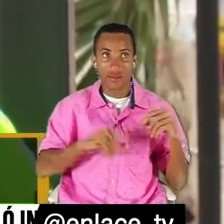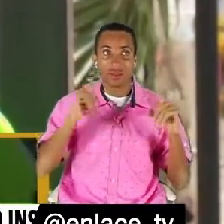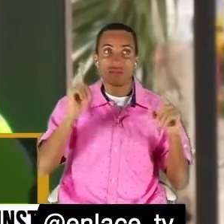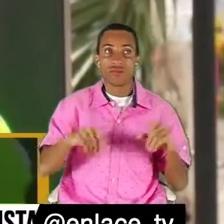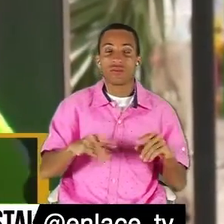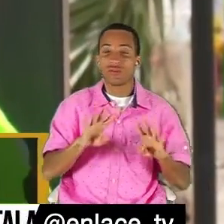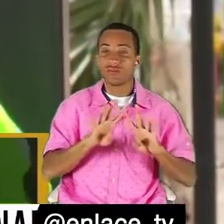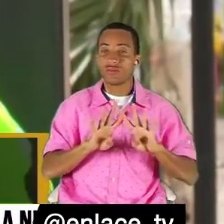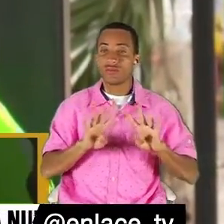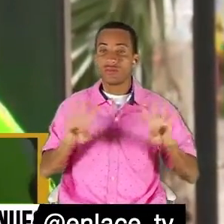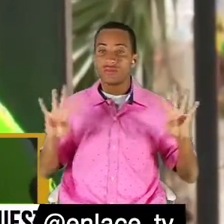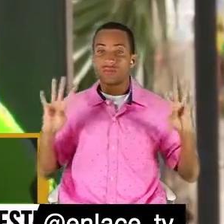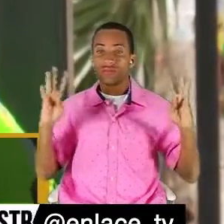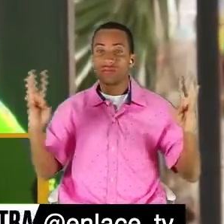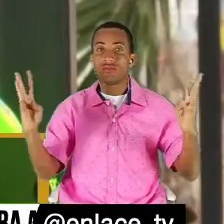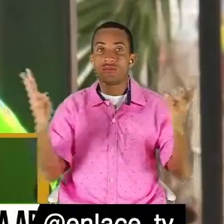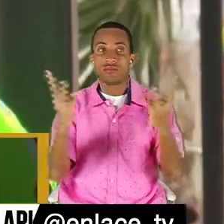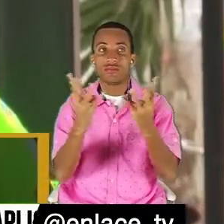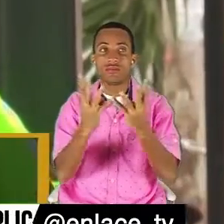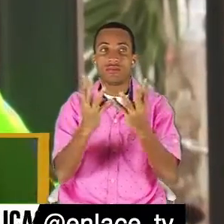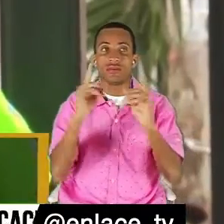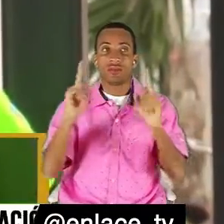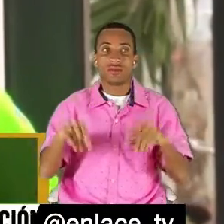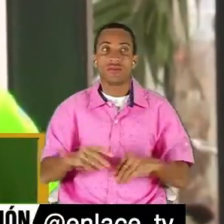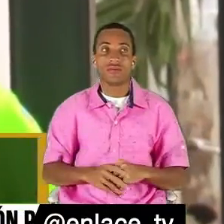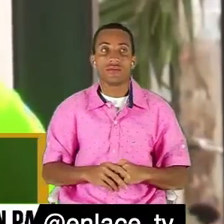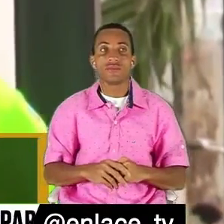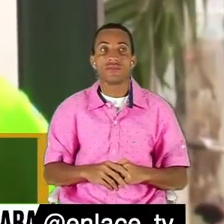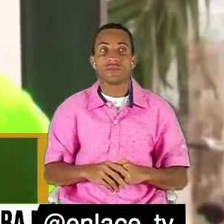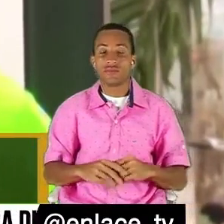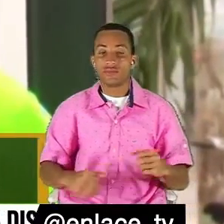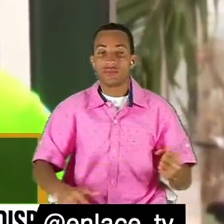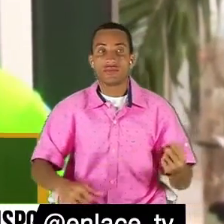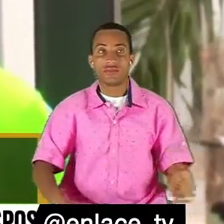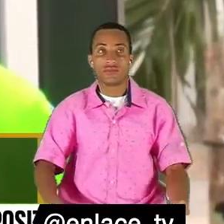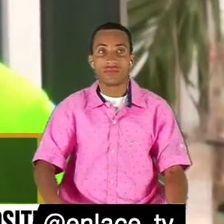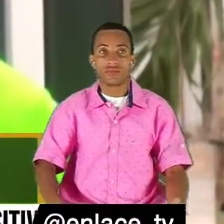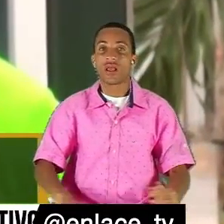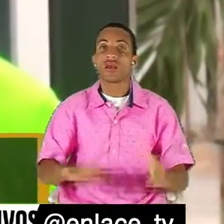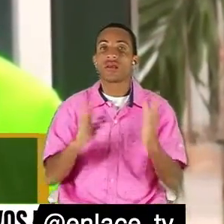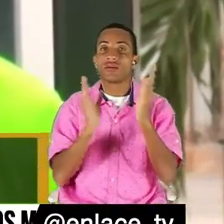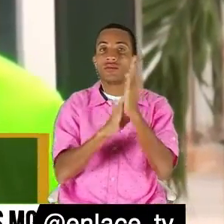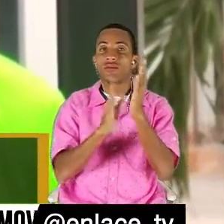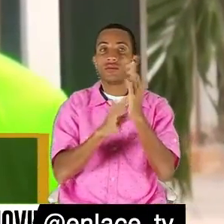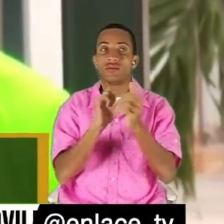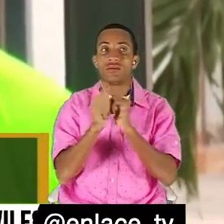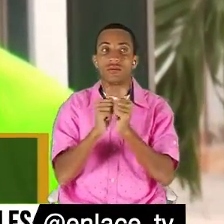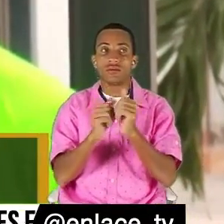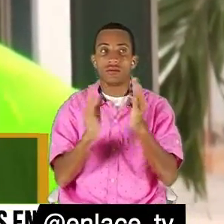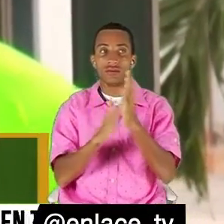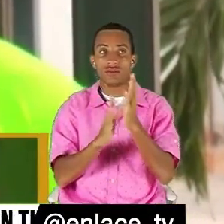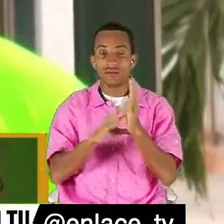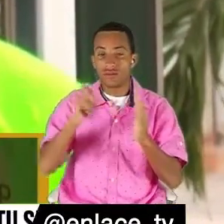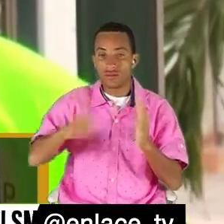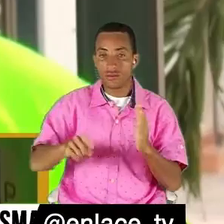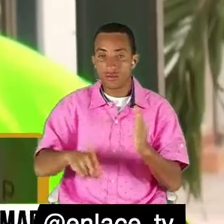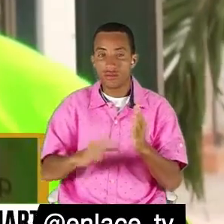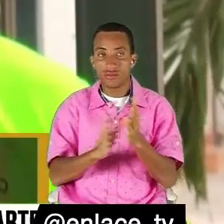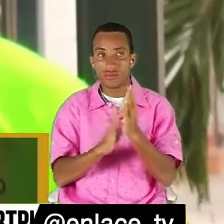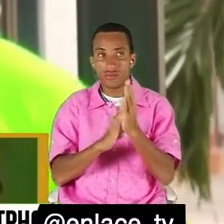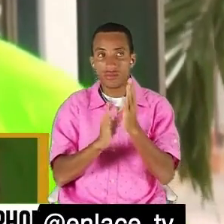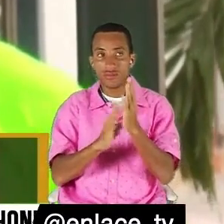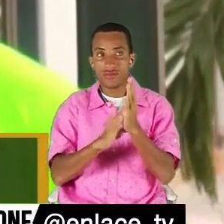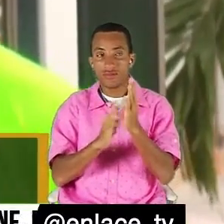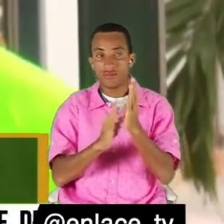batallón en cuadro y soldados fusiles bajo las piernas, aplaudir al soldado deportista. De esto es que yo necesito jugadores de soba y fútbol, pero